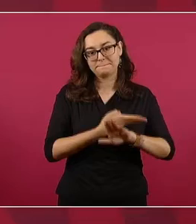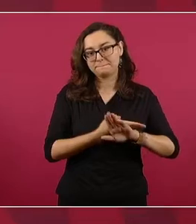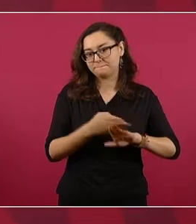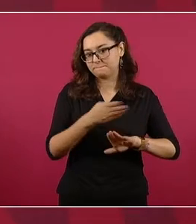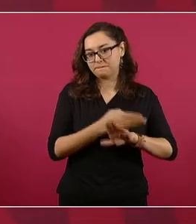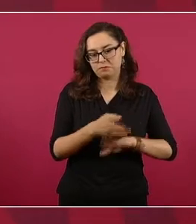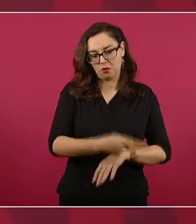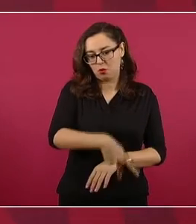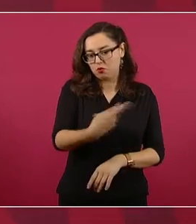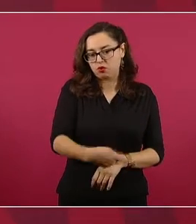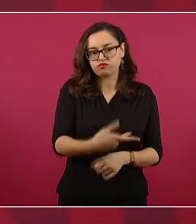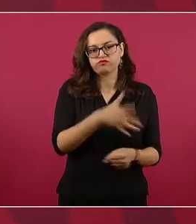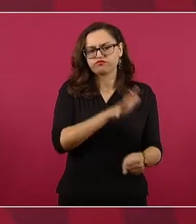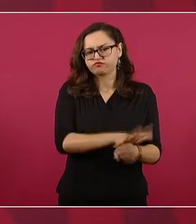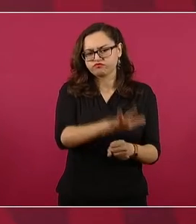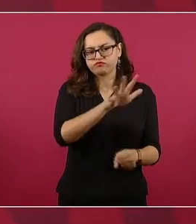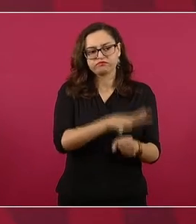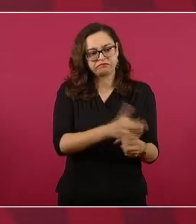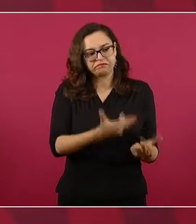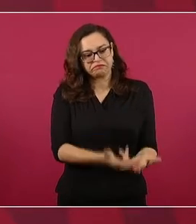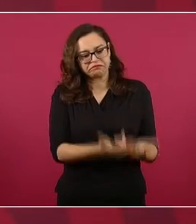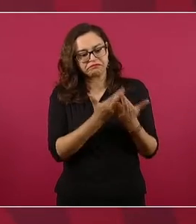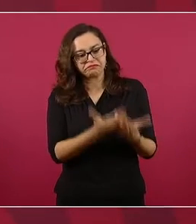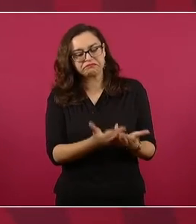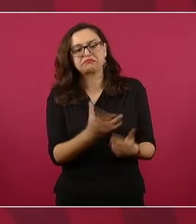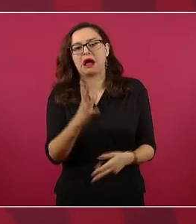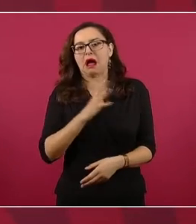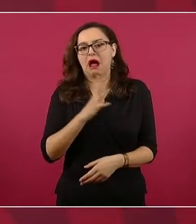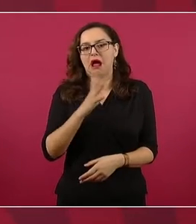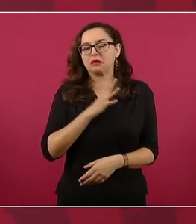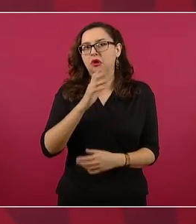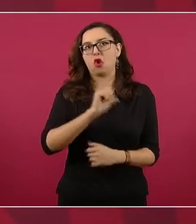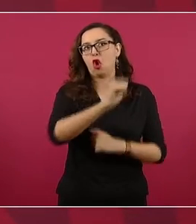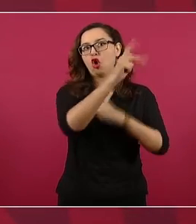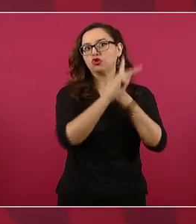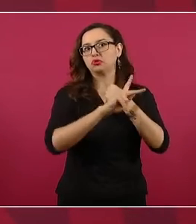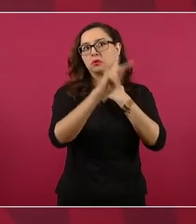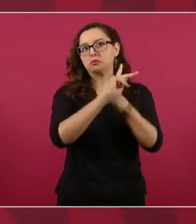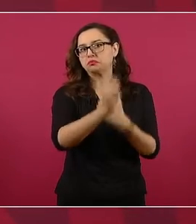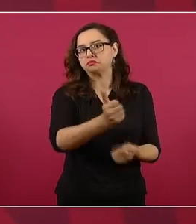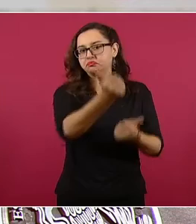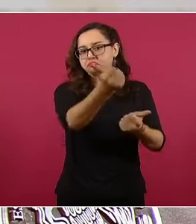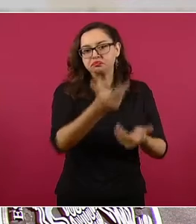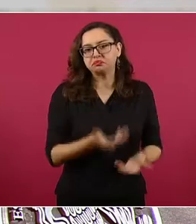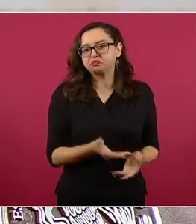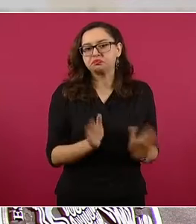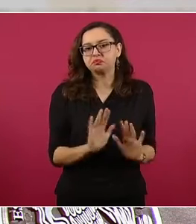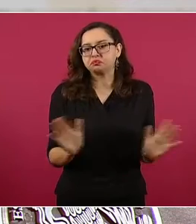autosuficientes en maíz blanco, es el que se consume más.